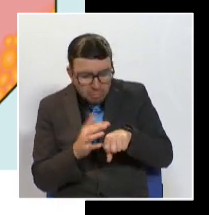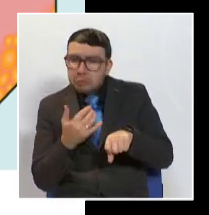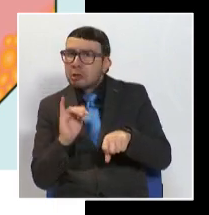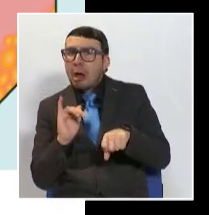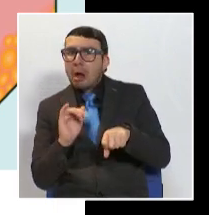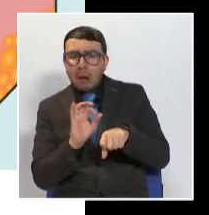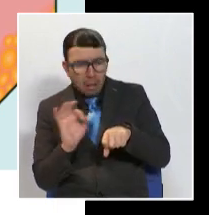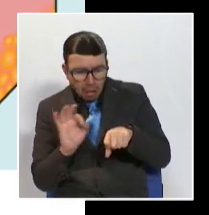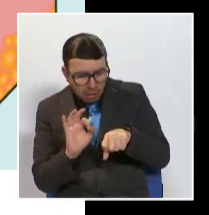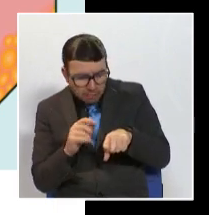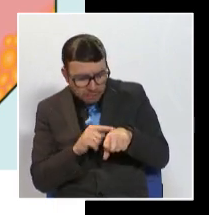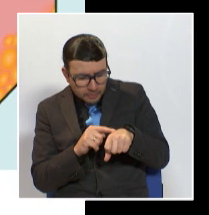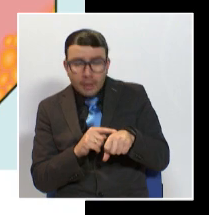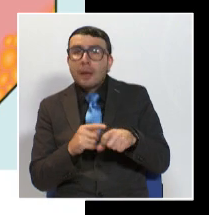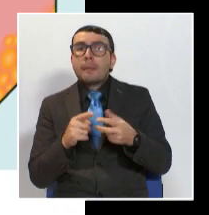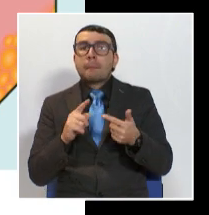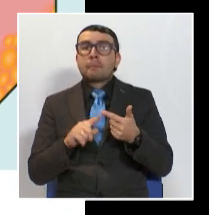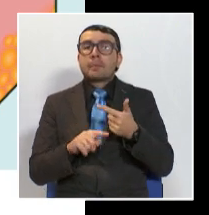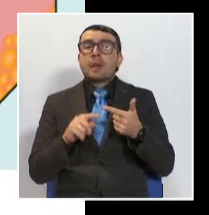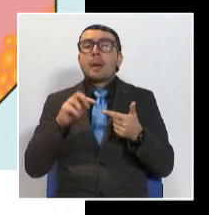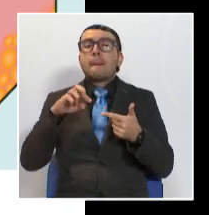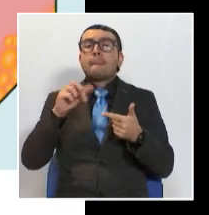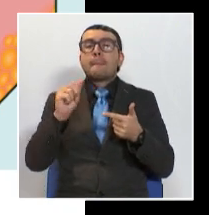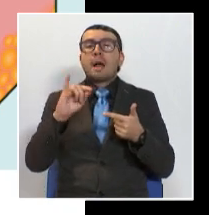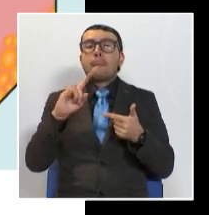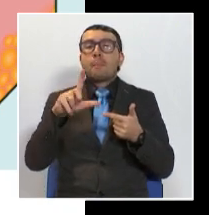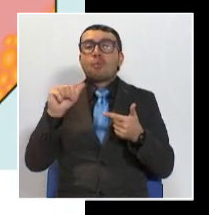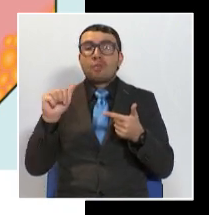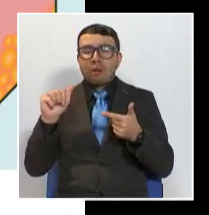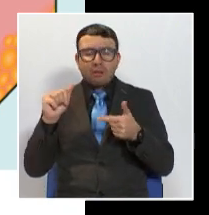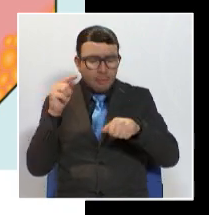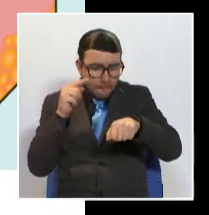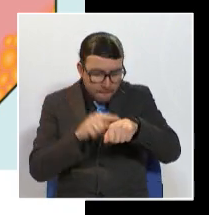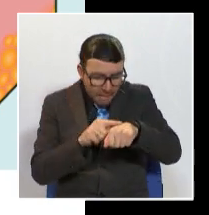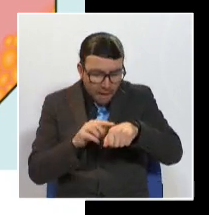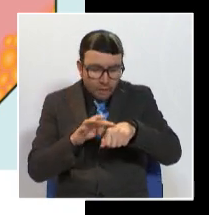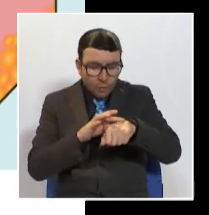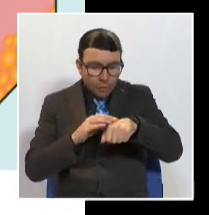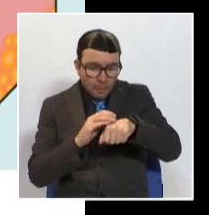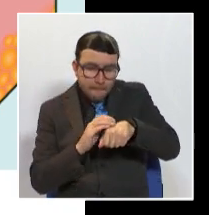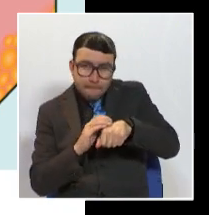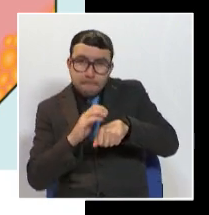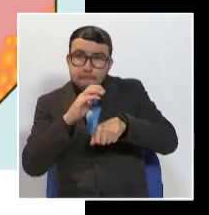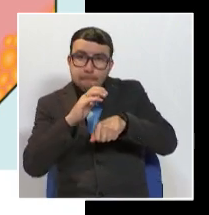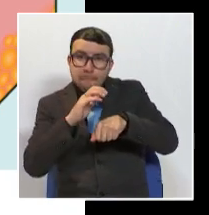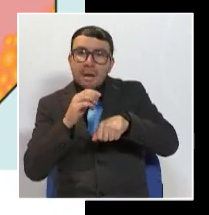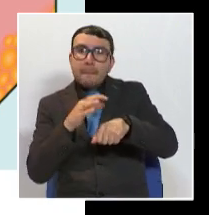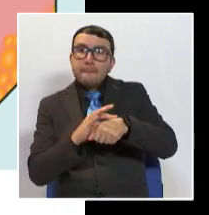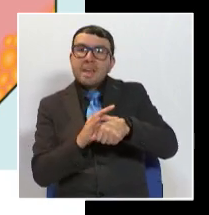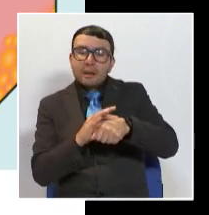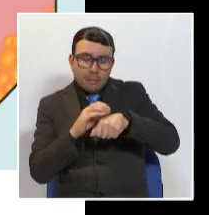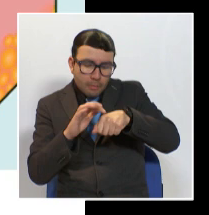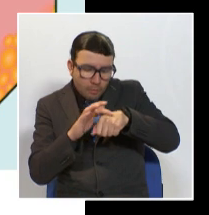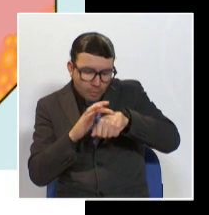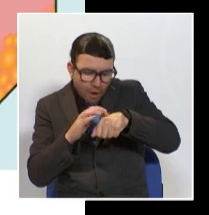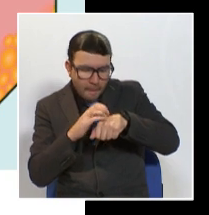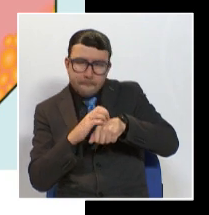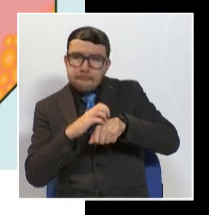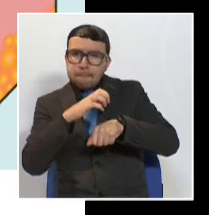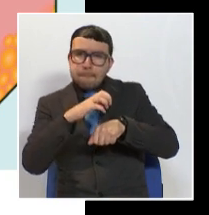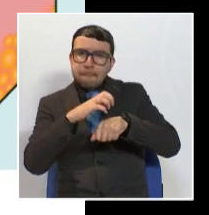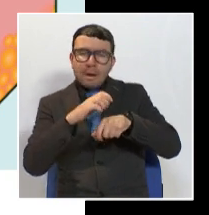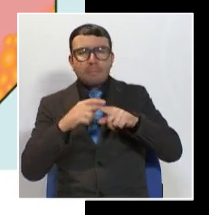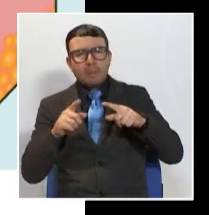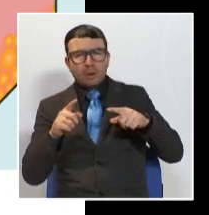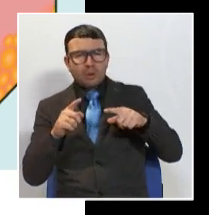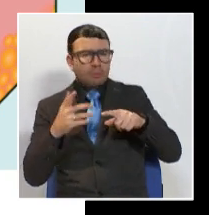La pápula se refiere a una lesión sólida que está sobreelevada en la piel y que generalmente no sobrepasa